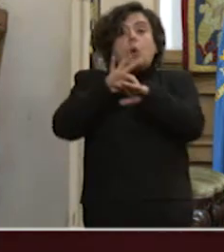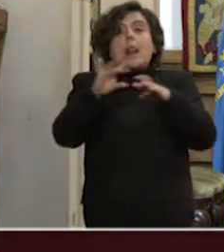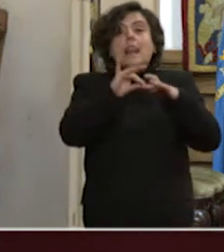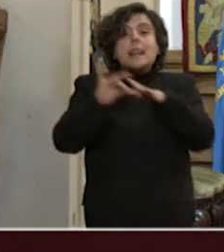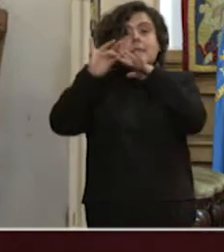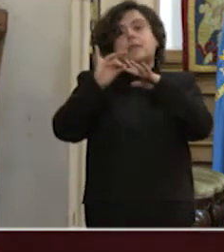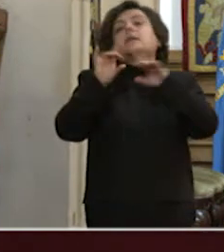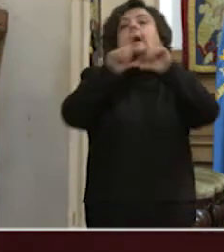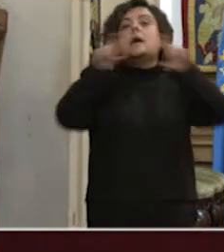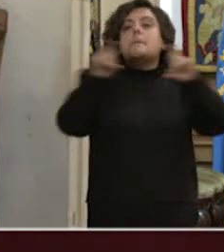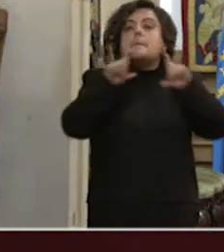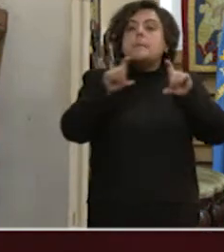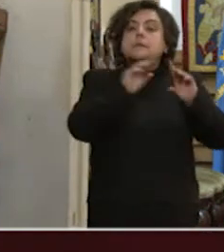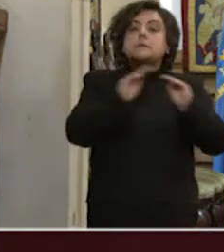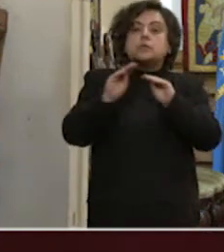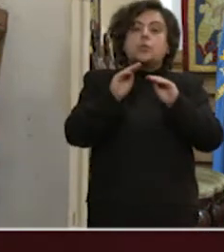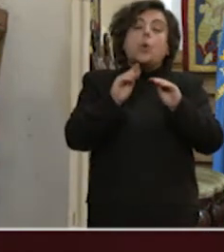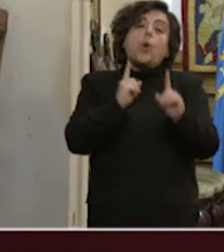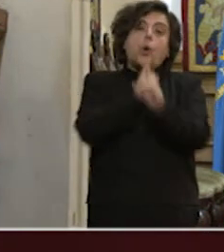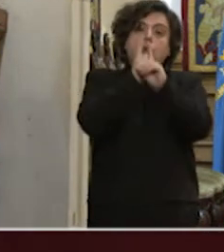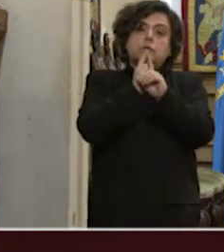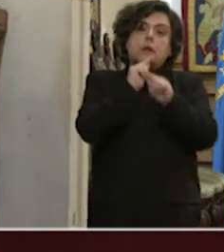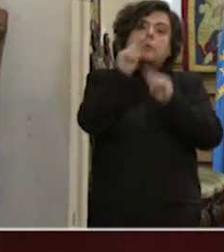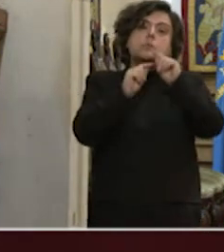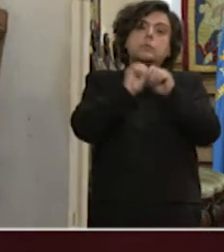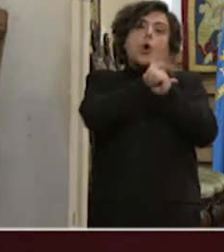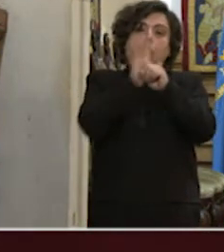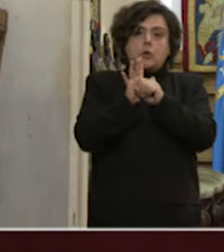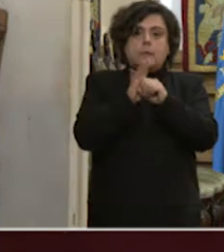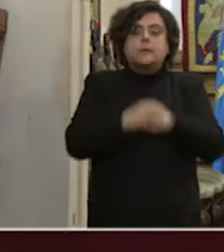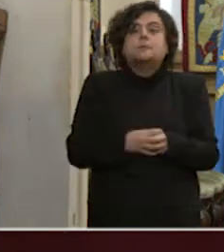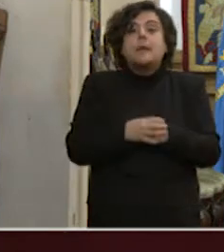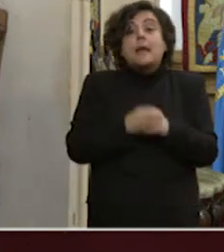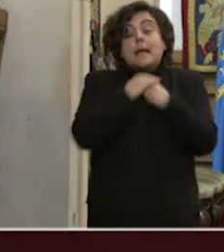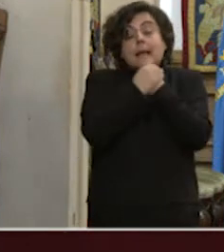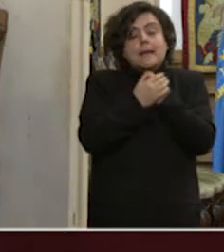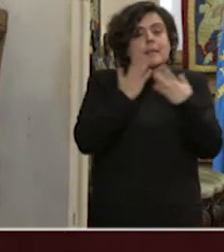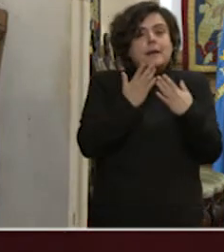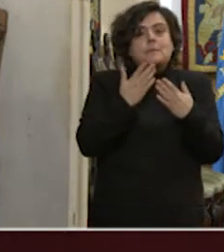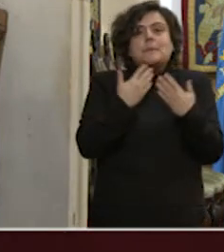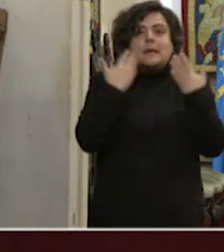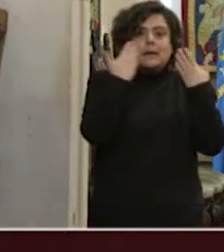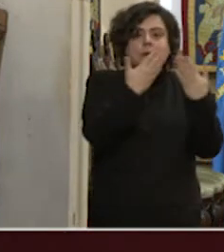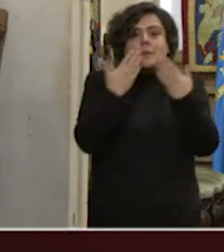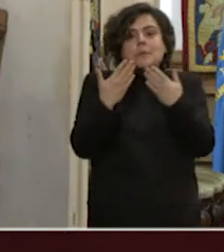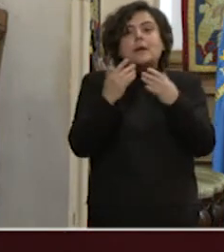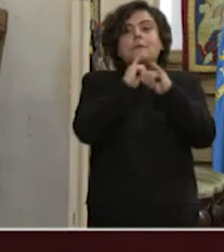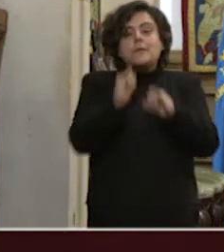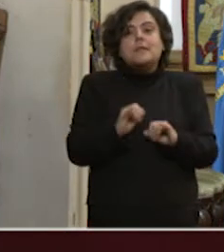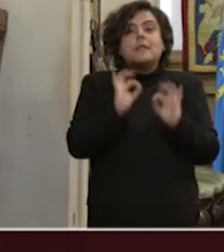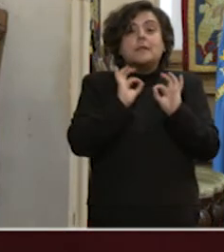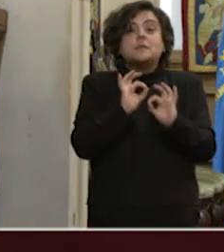la carrera de los tratamientos contra la COVID-19. Querida María, recibe mi más sincera